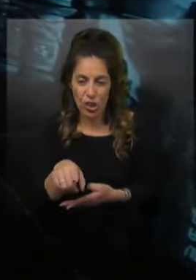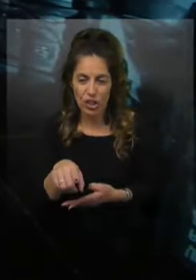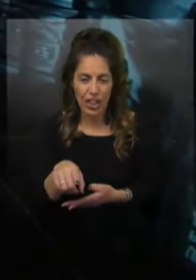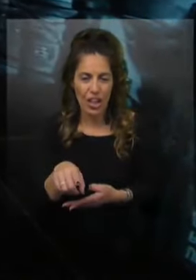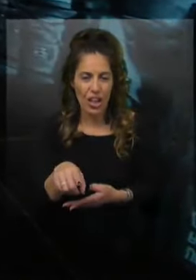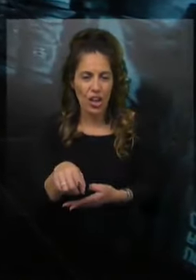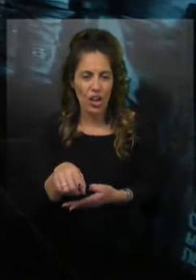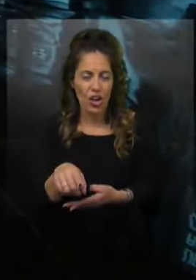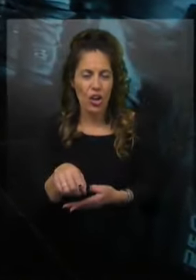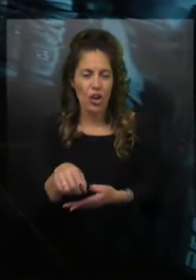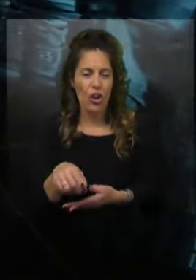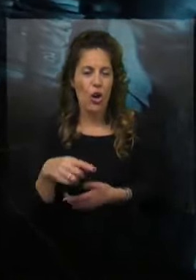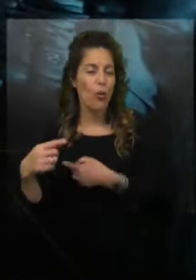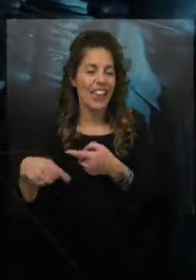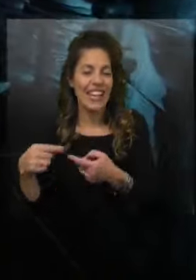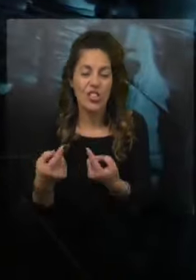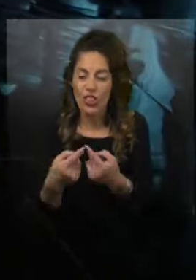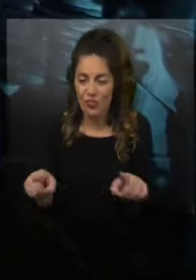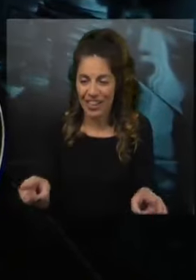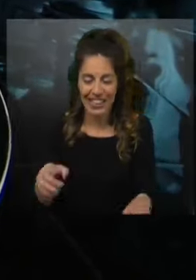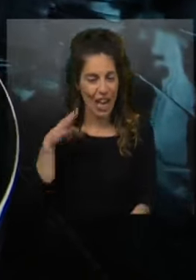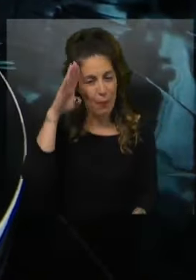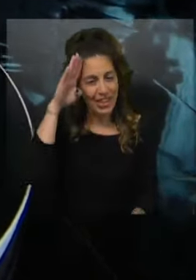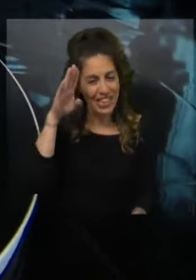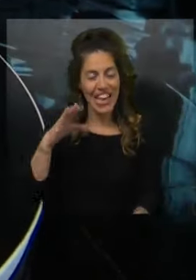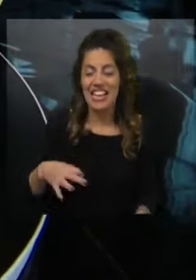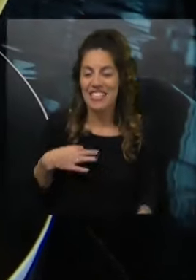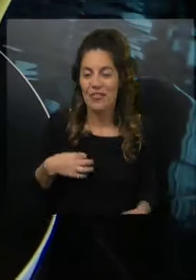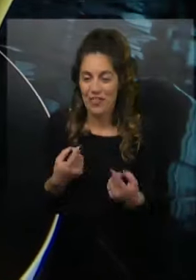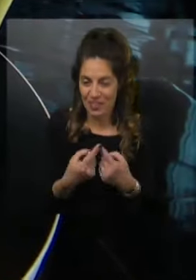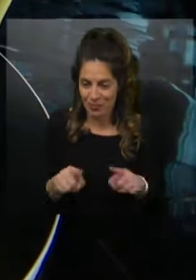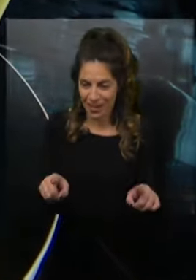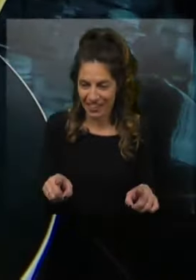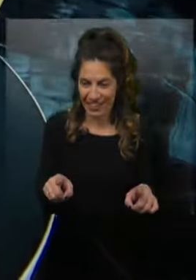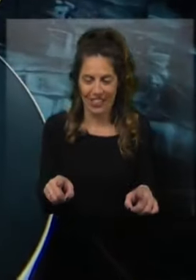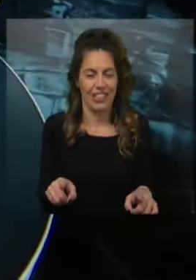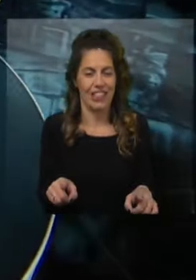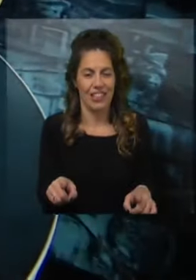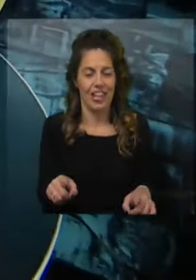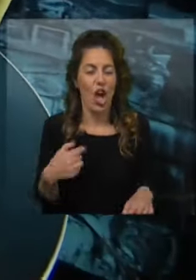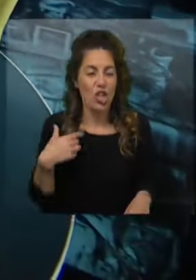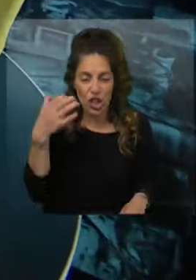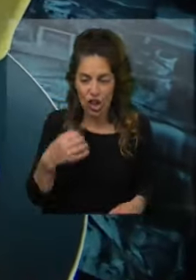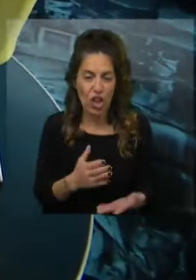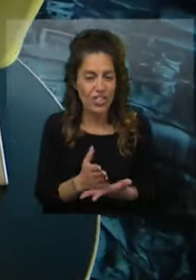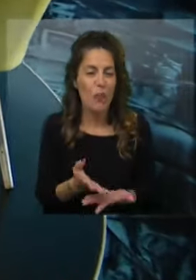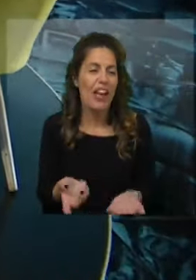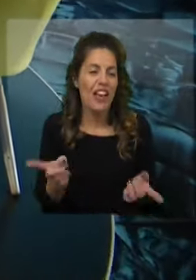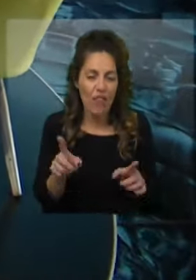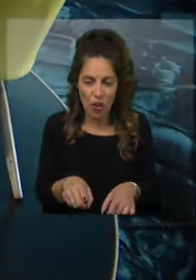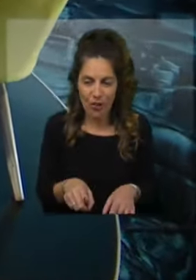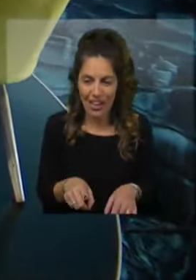tradición diferente como la de manini se vive de manera diferente entonces yo creo que siempre hay que volver a la a